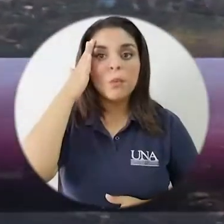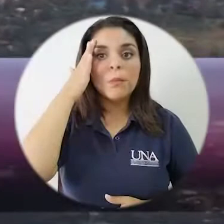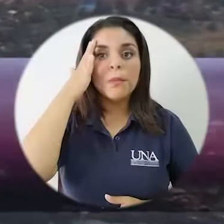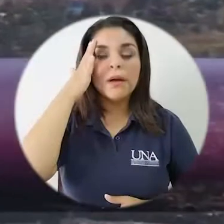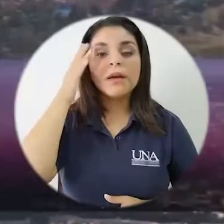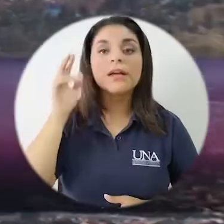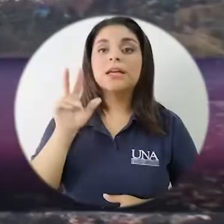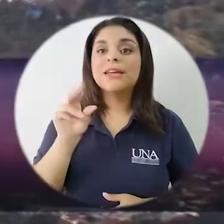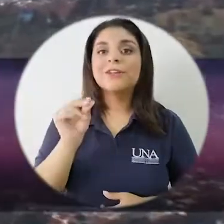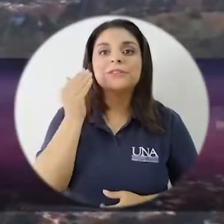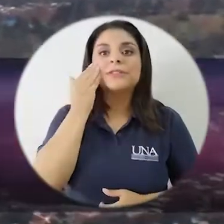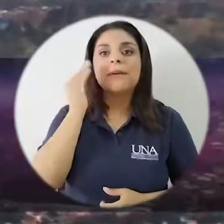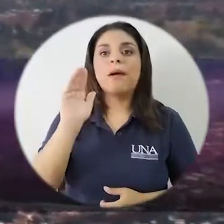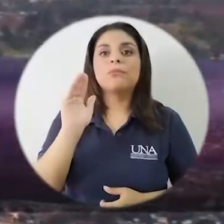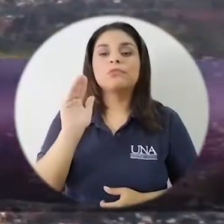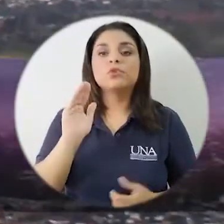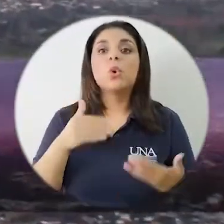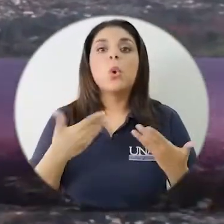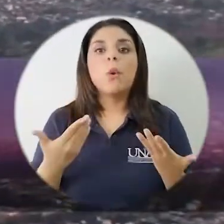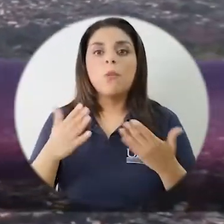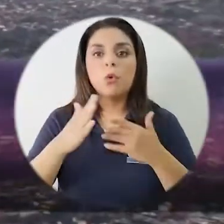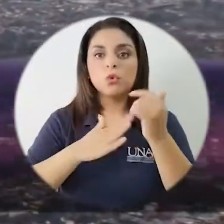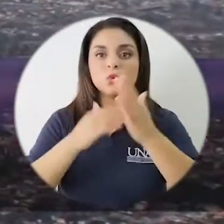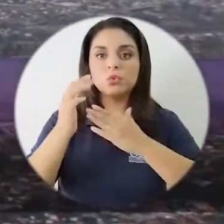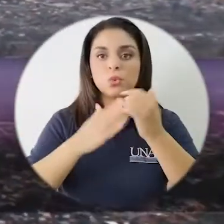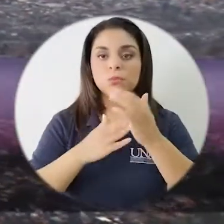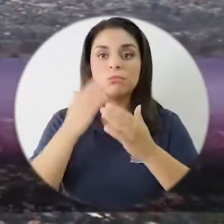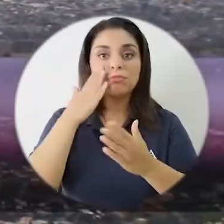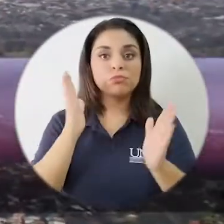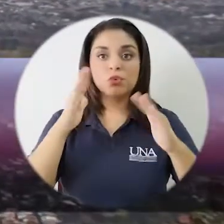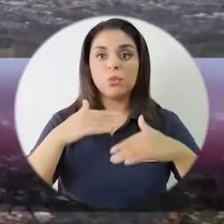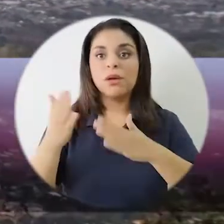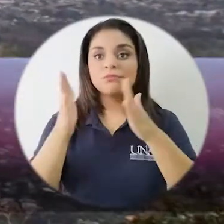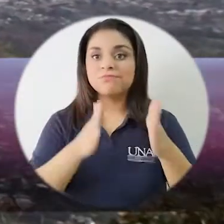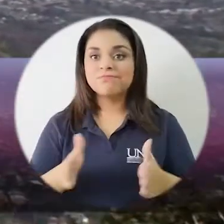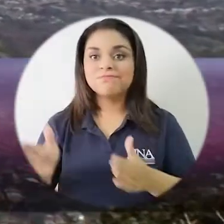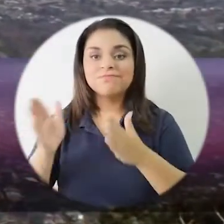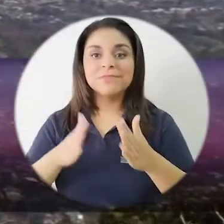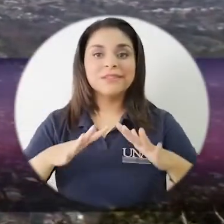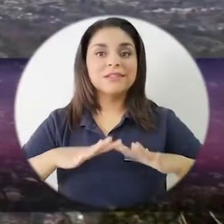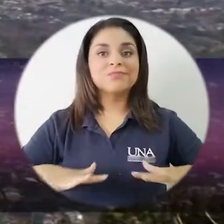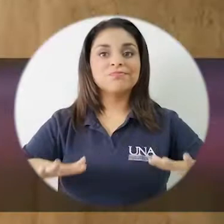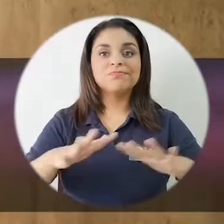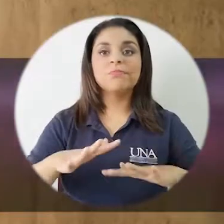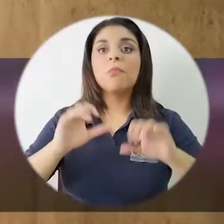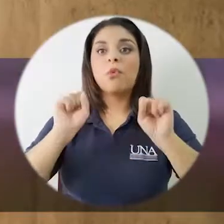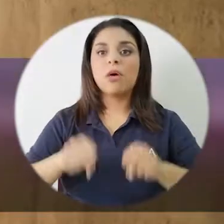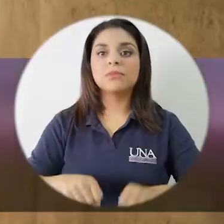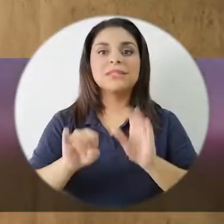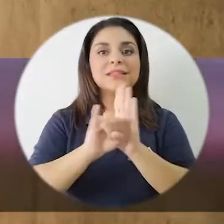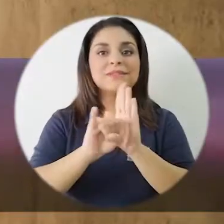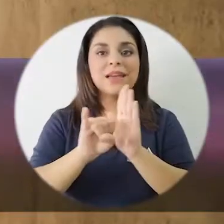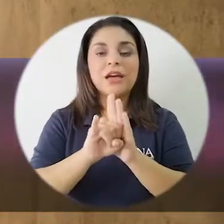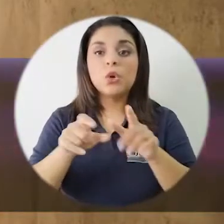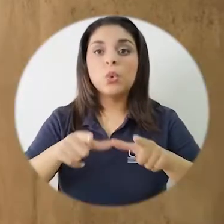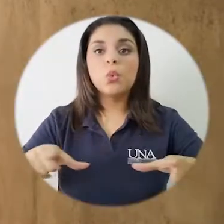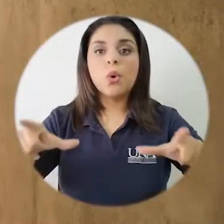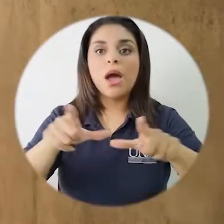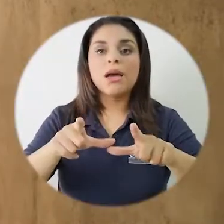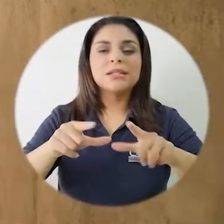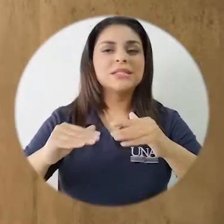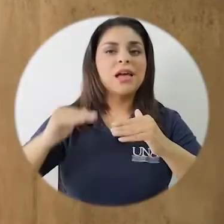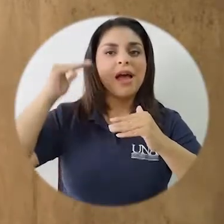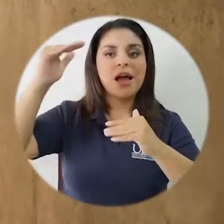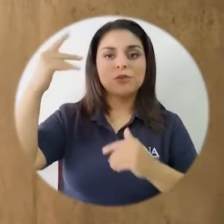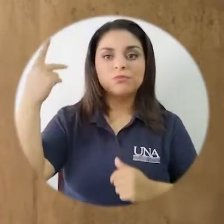preocupa, el que no sepamos dónde construir porque no hay un plan de ordenamiento territorial que nos permita identificar los lugares que no